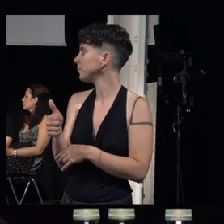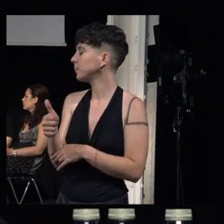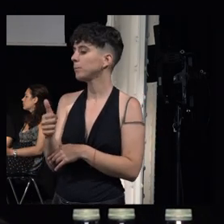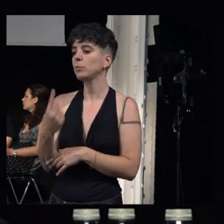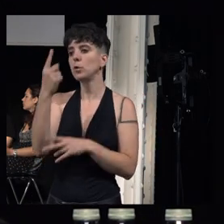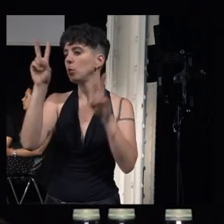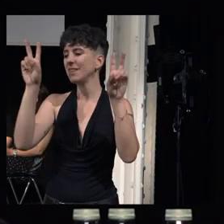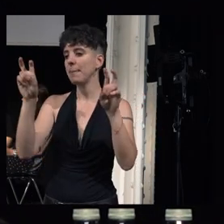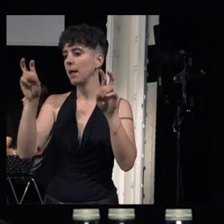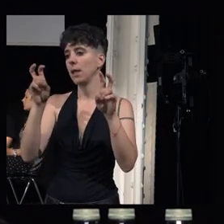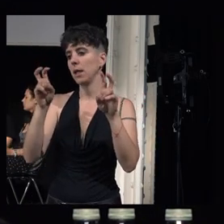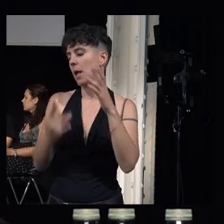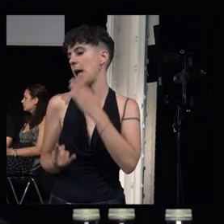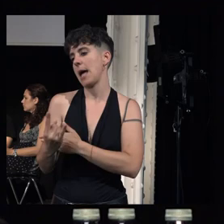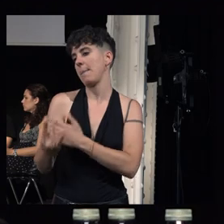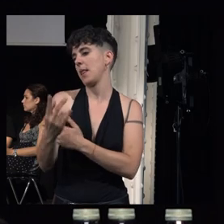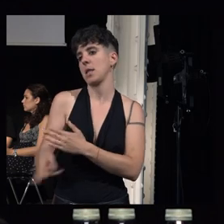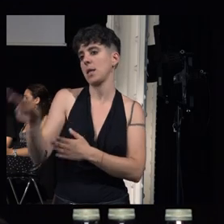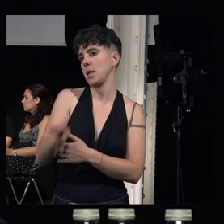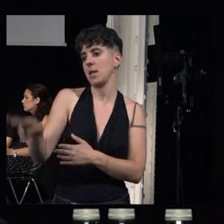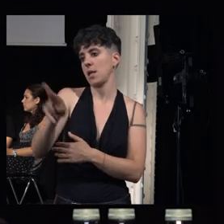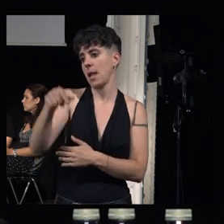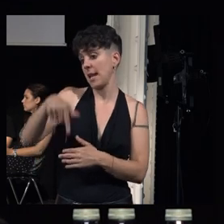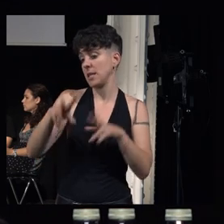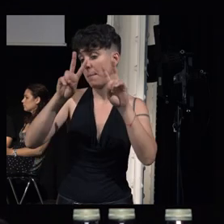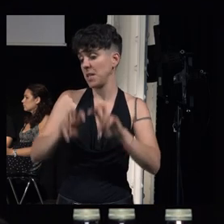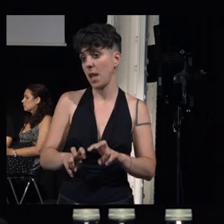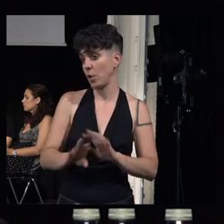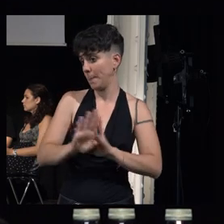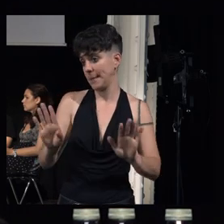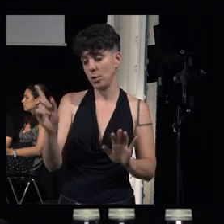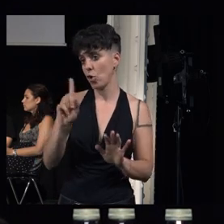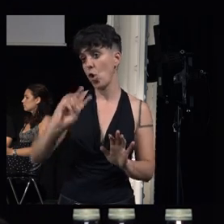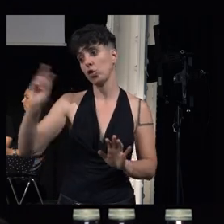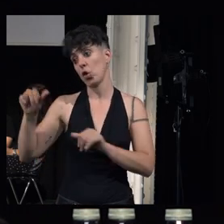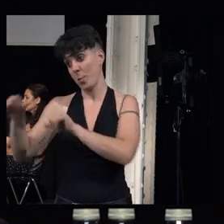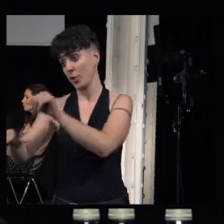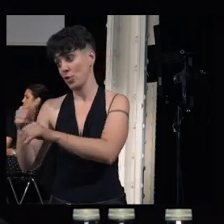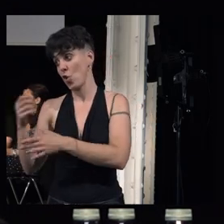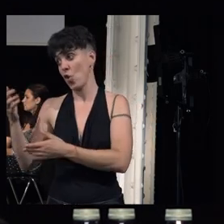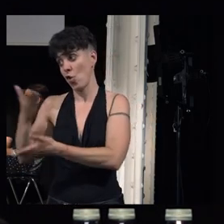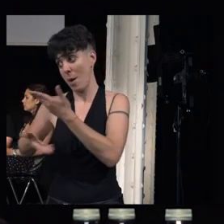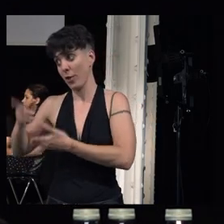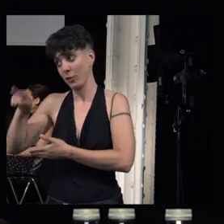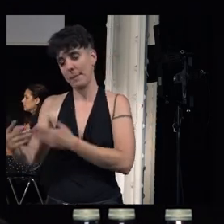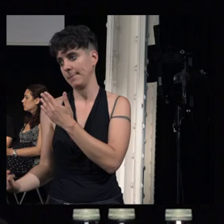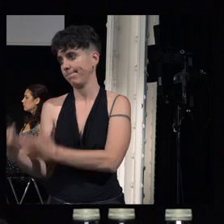Una cuestión que ha aparecido repetidamente y creo que no solo va a aparecer en esta investigación, por otro proceso en el que estoy colaborando ahora, es